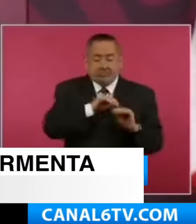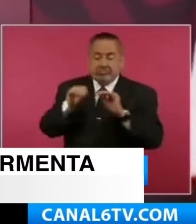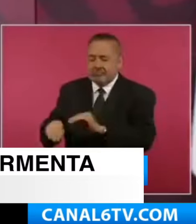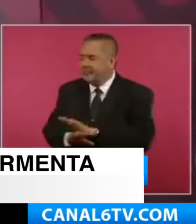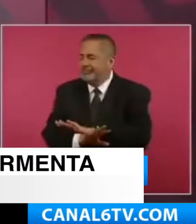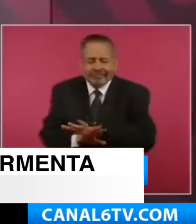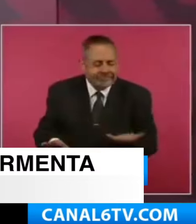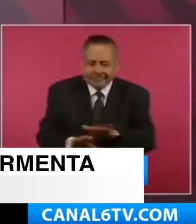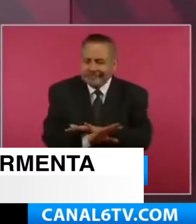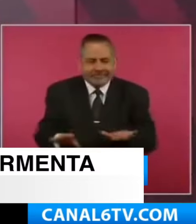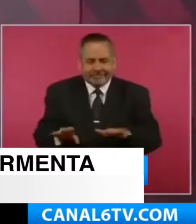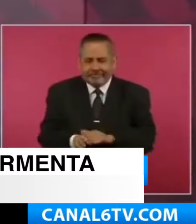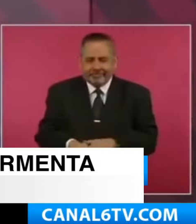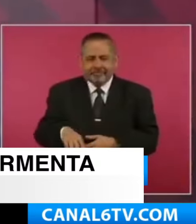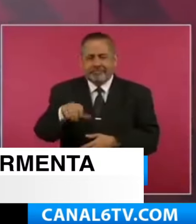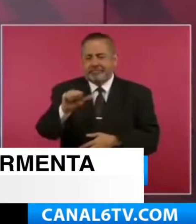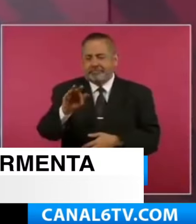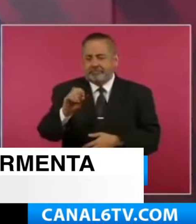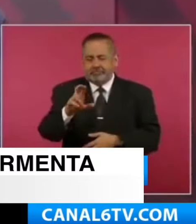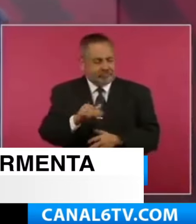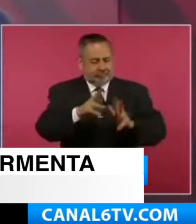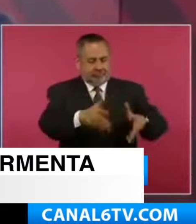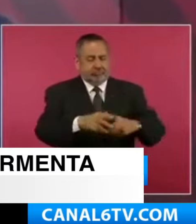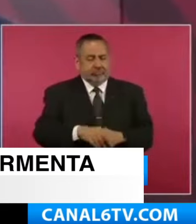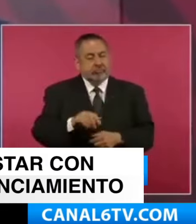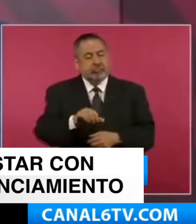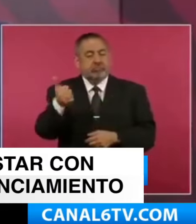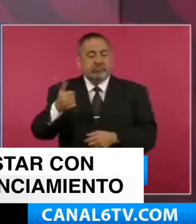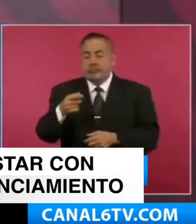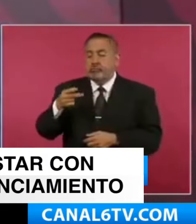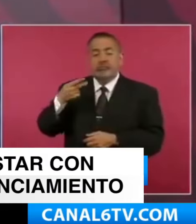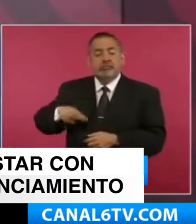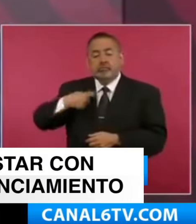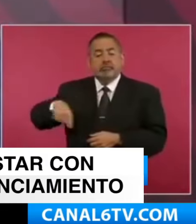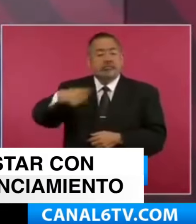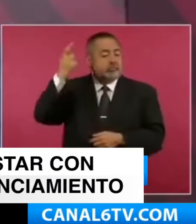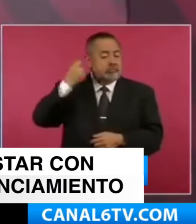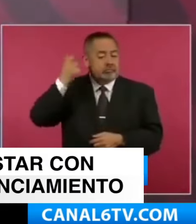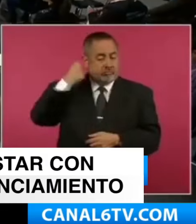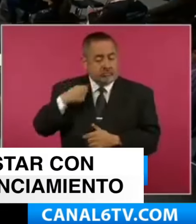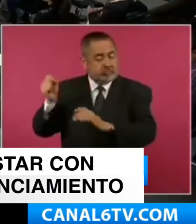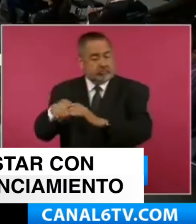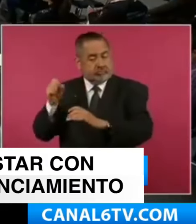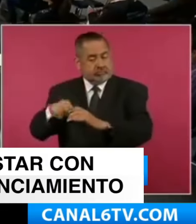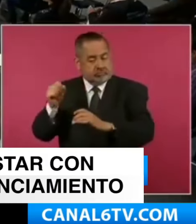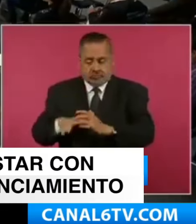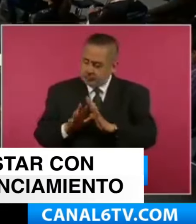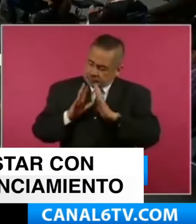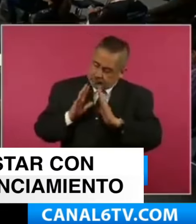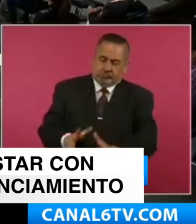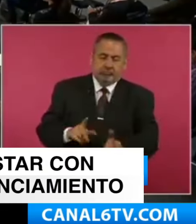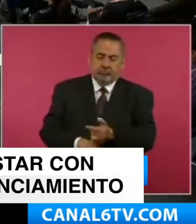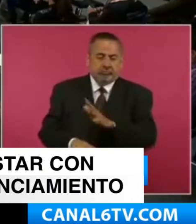cuanto perverso y hasta criminal. Ahora, preguntarle, está ya en la parte final este gobierno. Sabemos que el tema